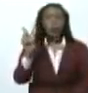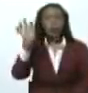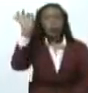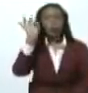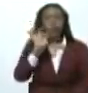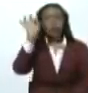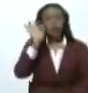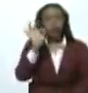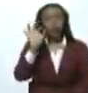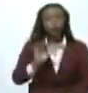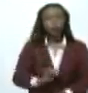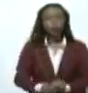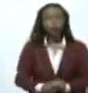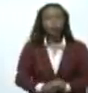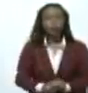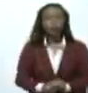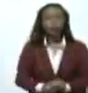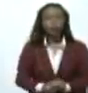33.42%.